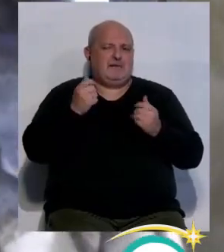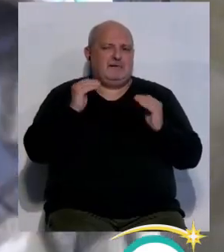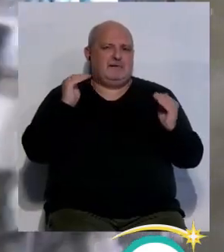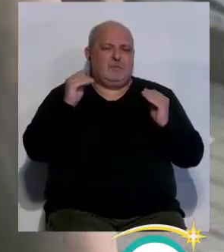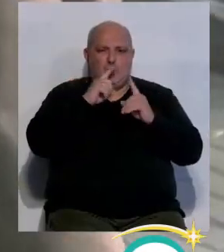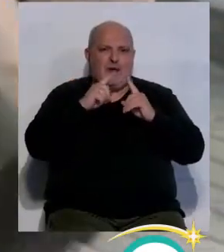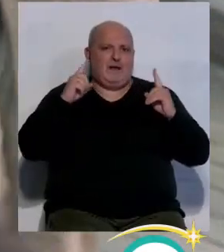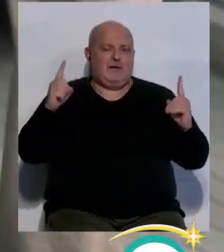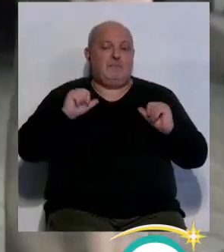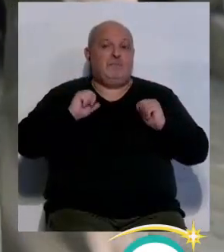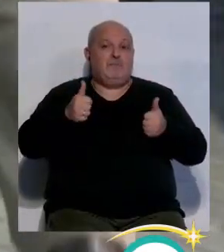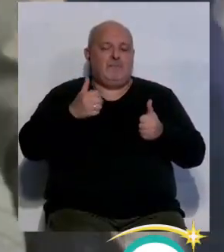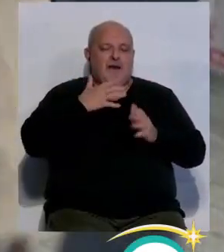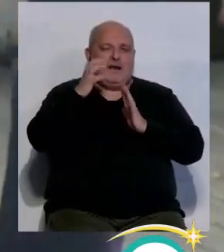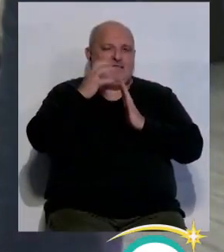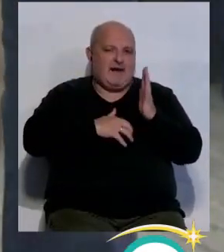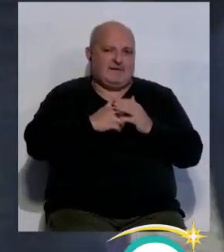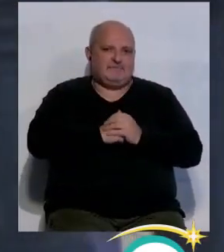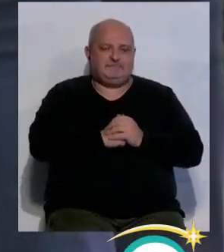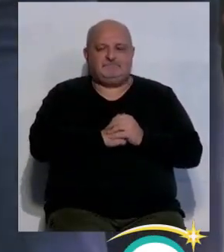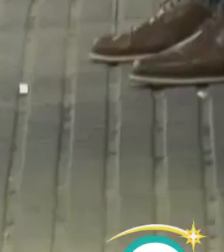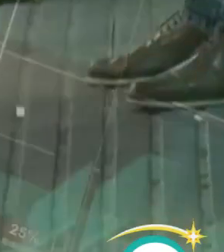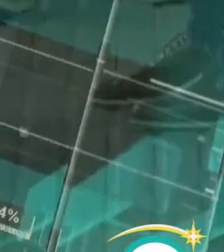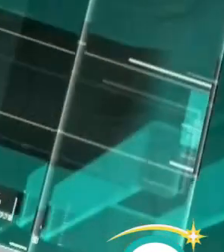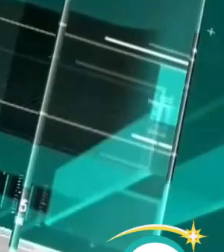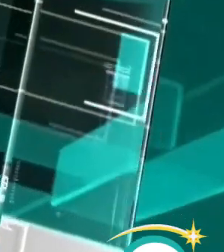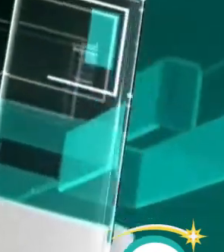durante todo el año, empezando por las rebajas.